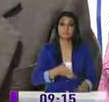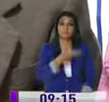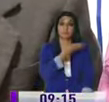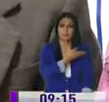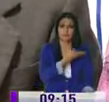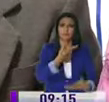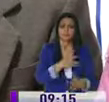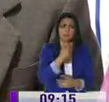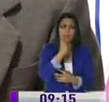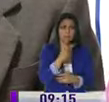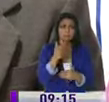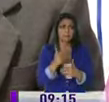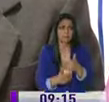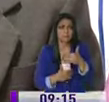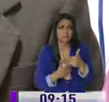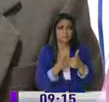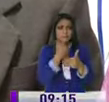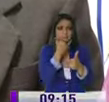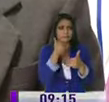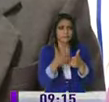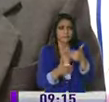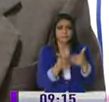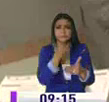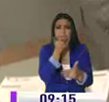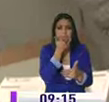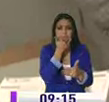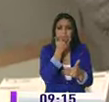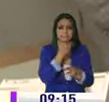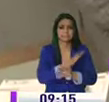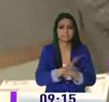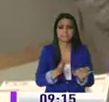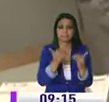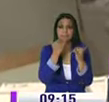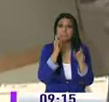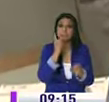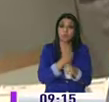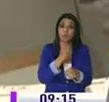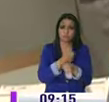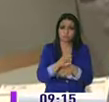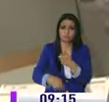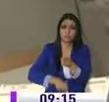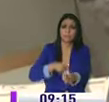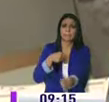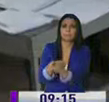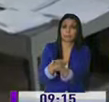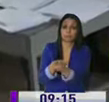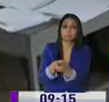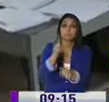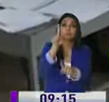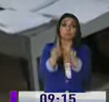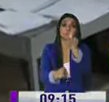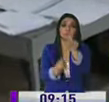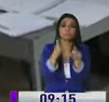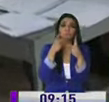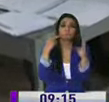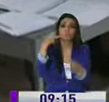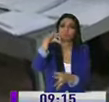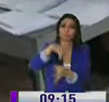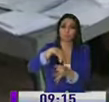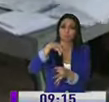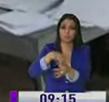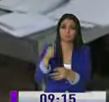irregularidades que dicen ese proceso por ello dicen apoyar firmemente la posibilidad de una consulta popular impulsada